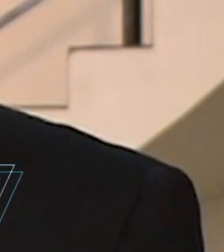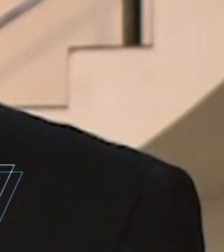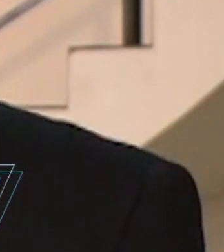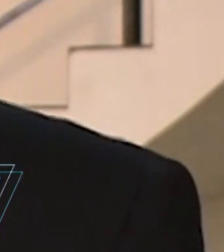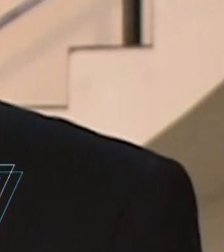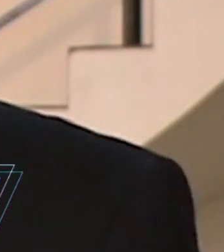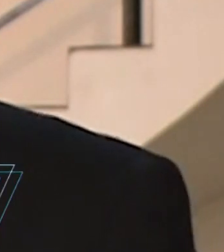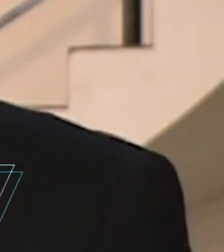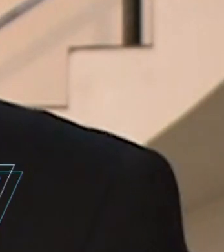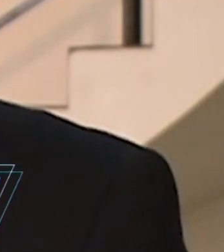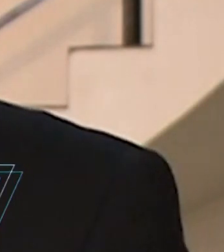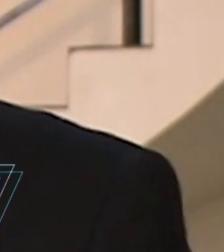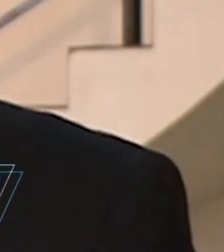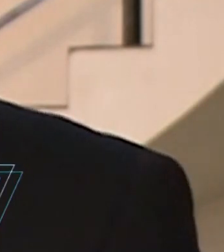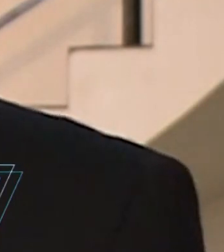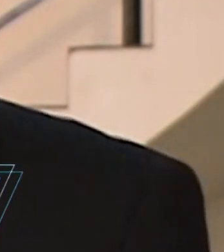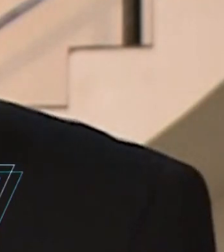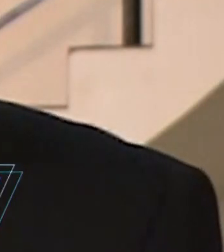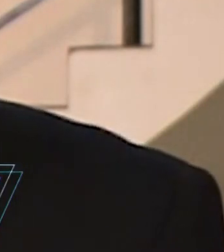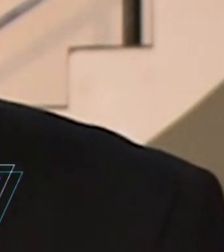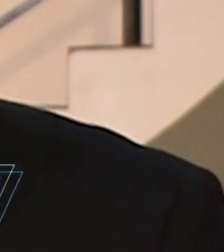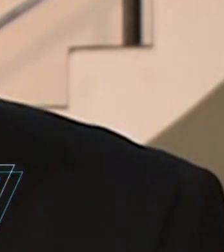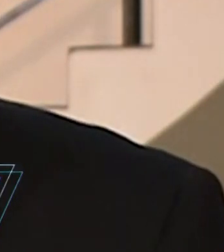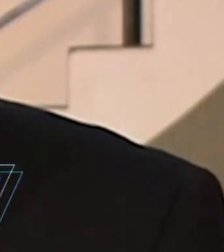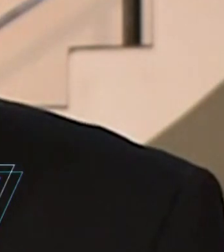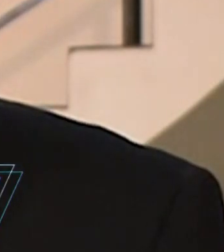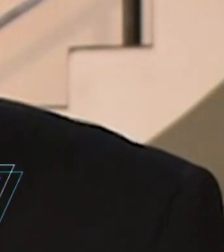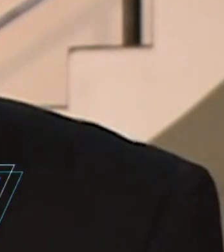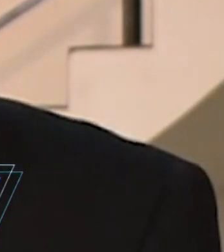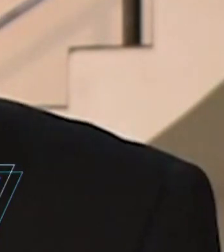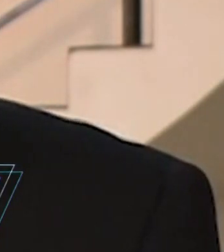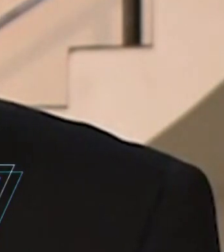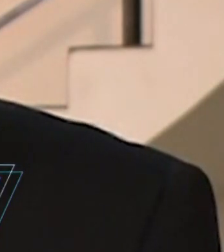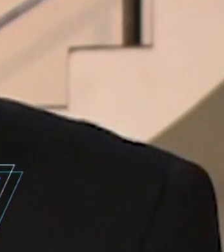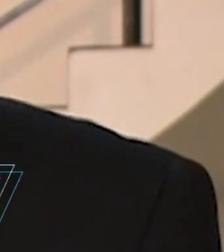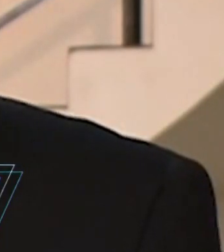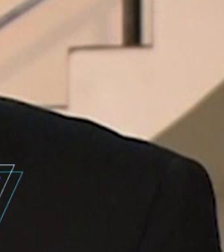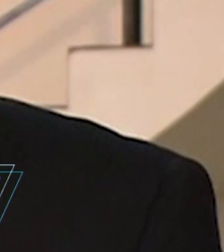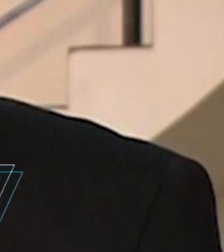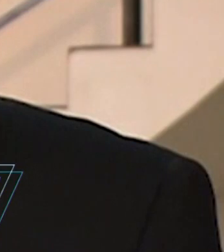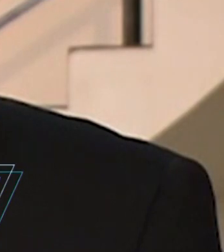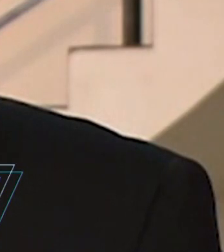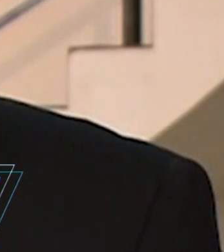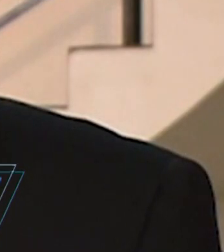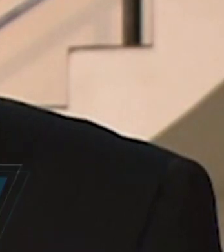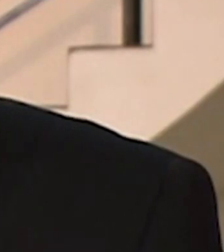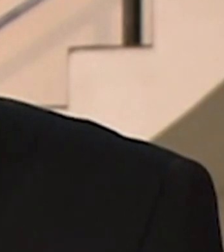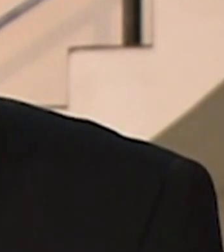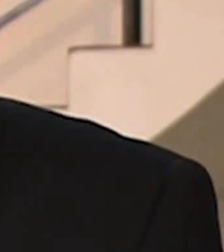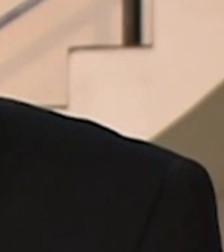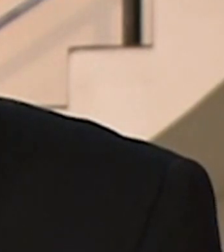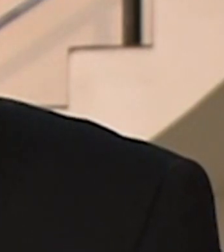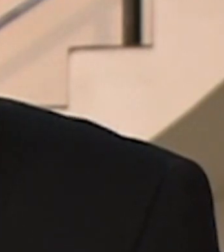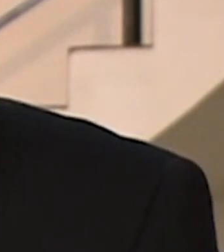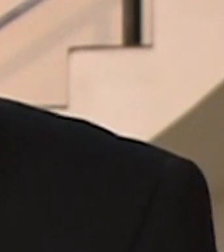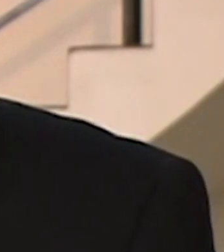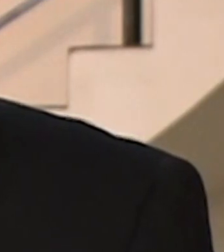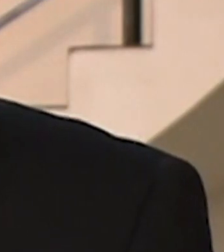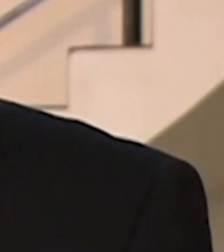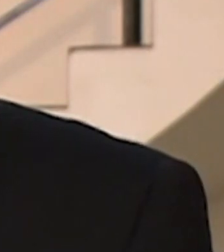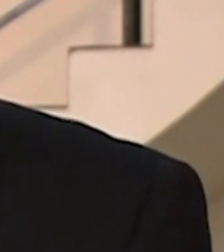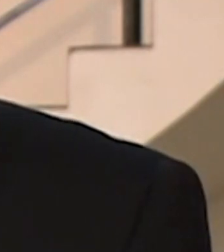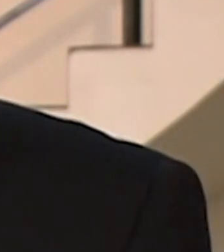central tenía un plan para devolverle la plata que el